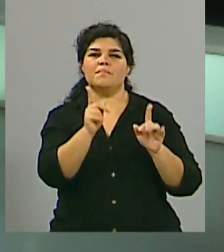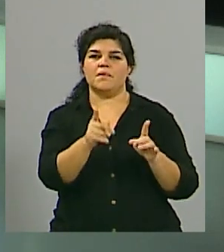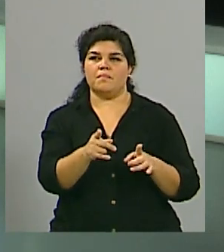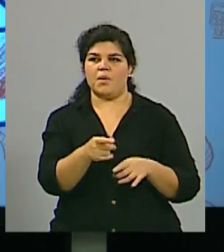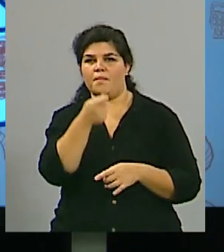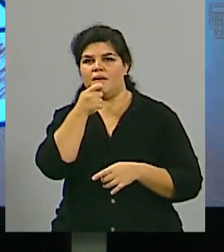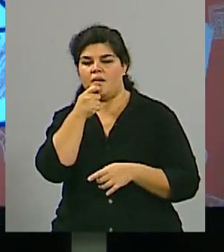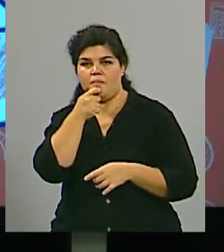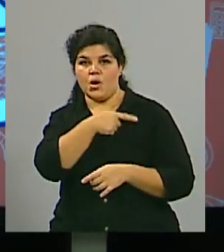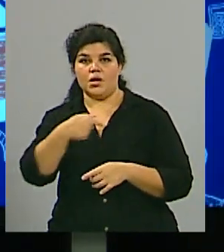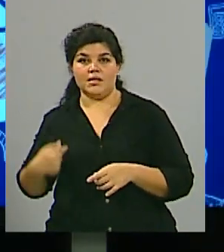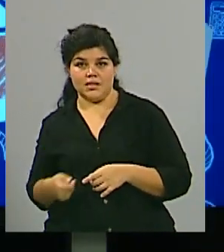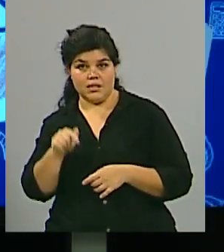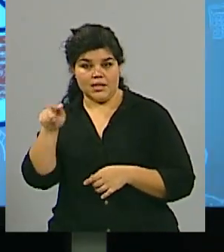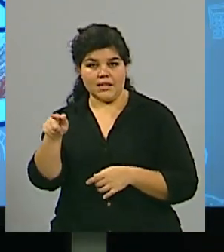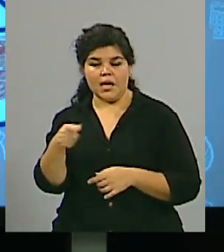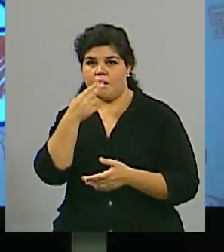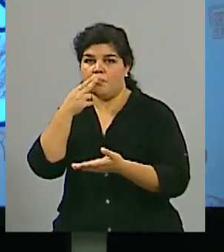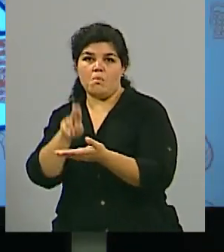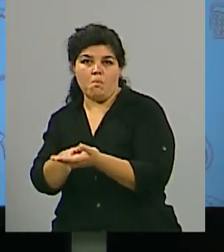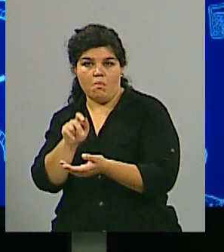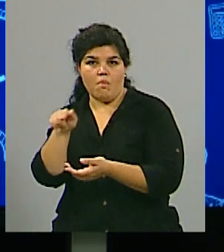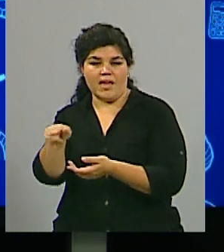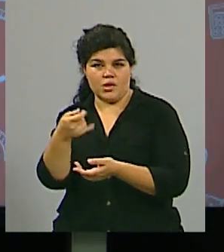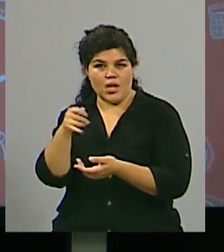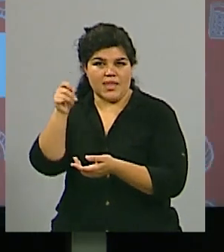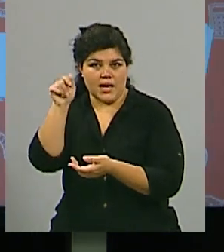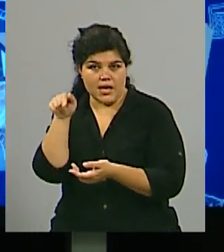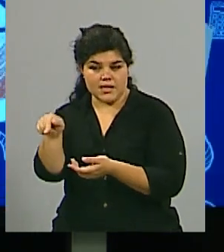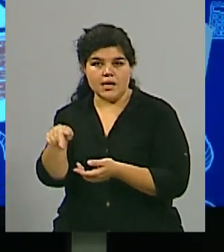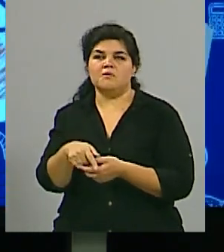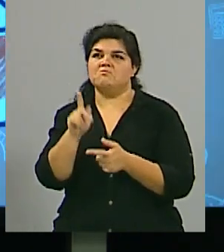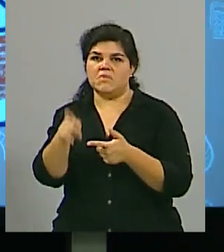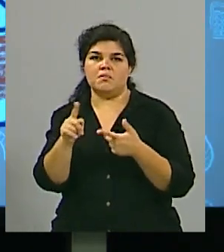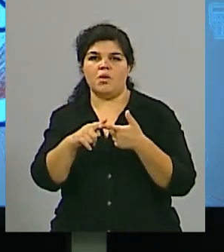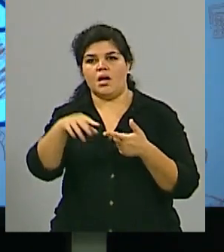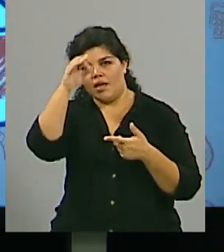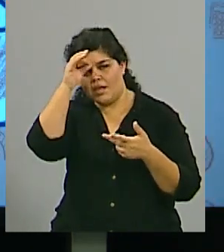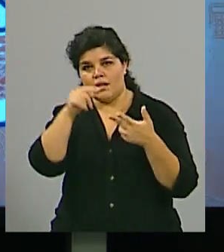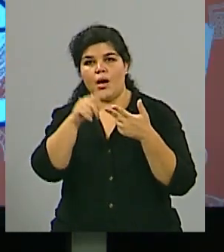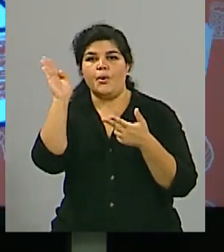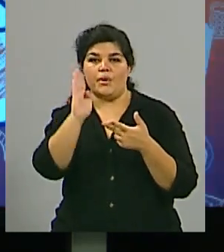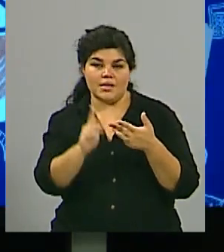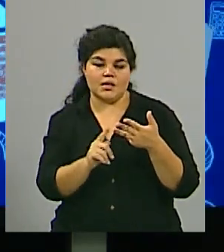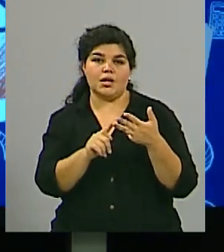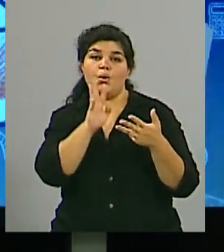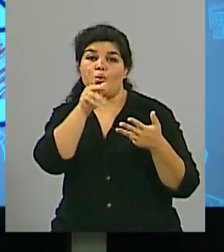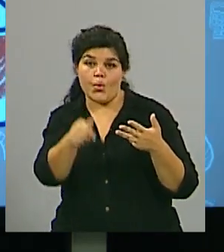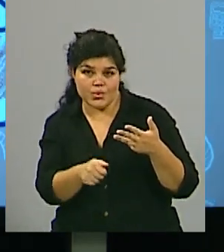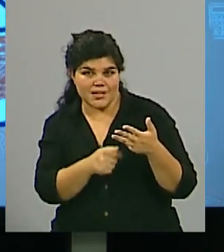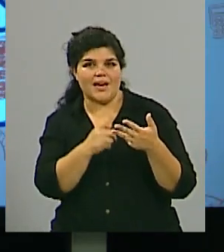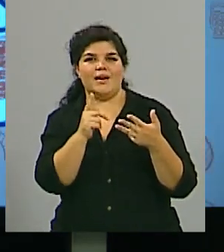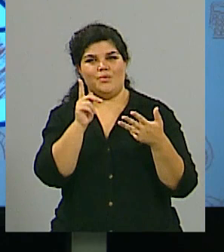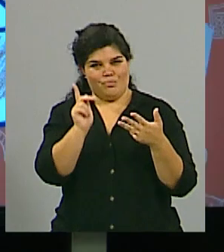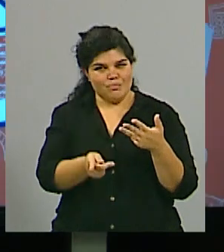china no solamente corresponde a China misma, sino también a estos países, a India, a Brasil, a la Rusia misma, que si bien nosotros